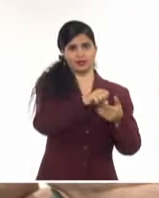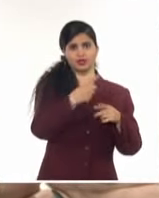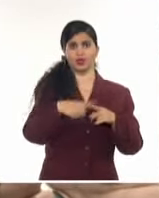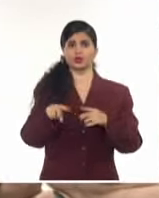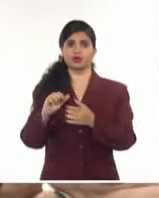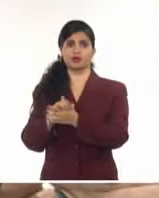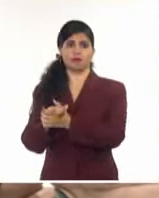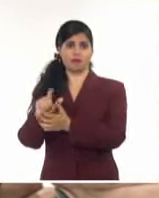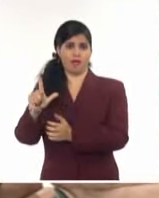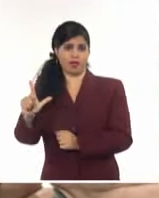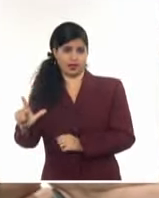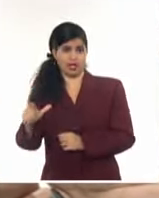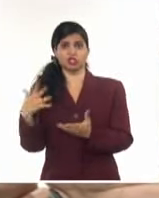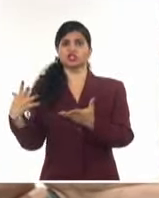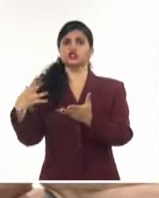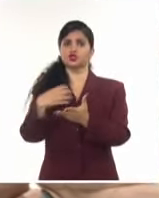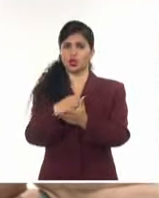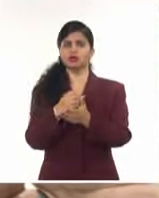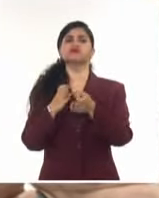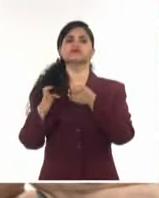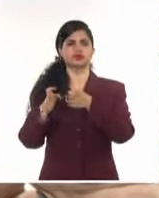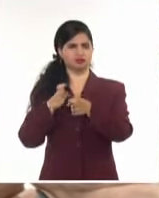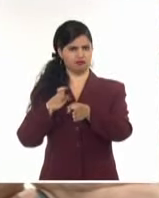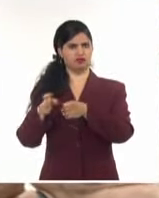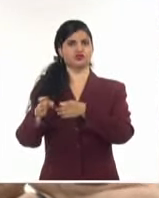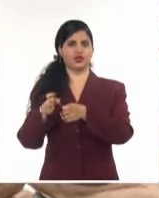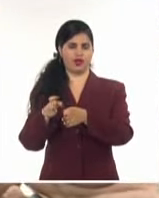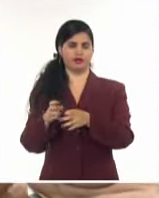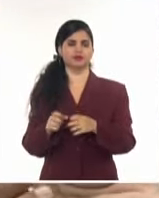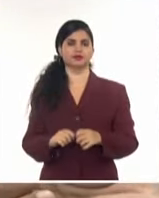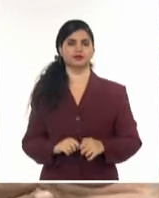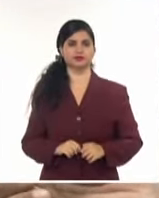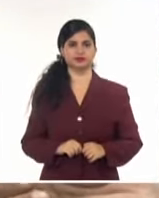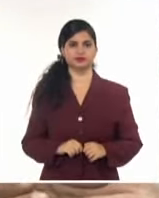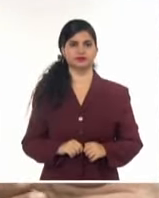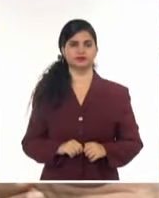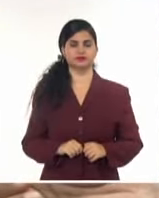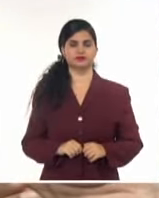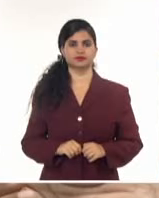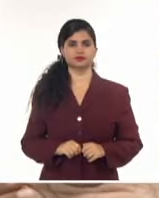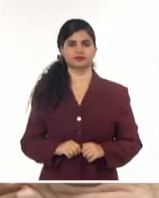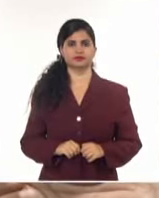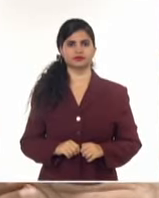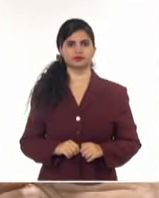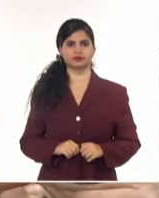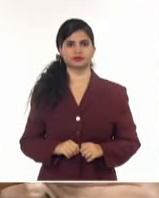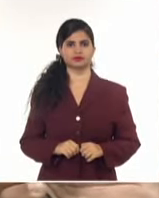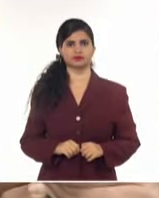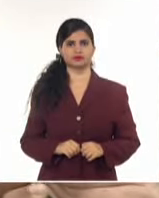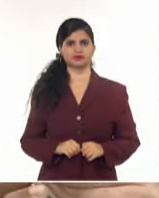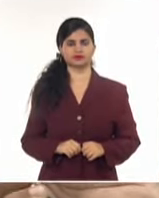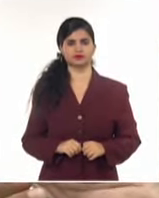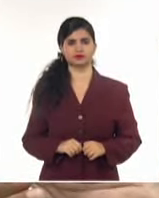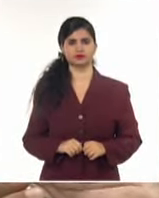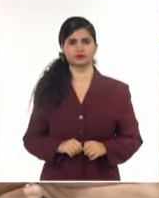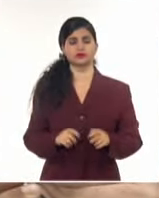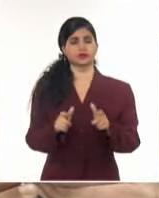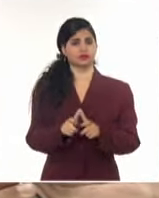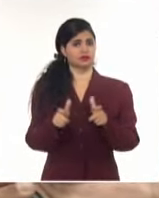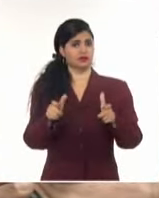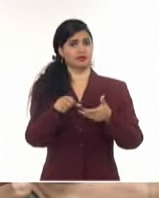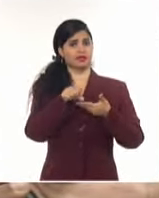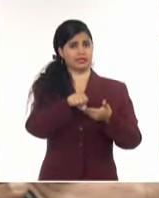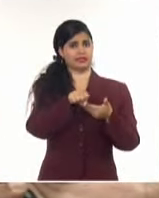las unidades completas ya, tanto las centrales flotantes como el emplazamiento de motores, quiere decir que eso también incrementa la